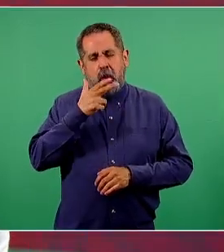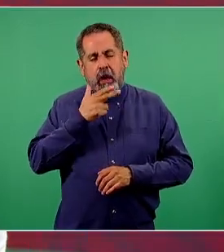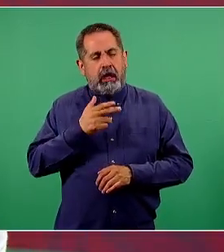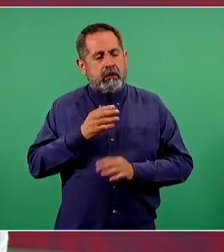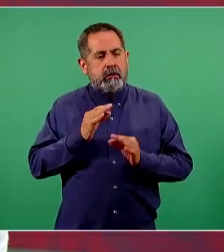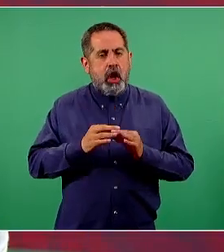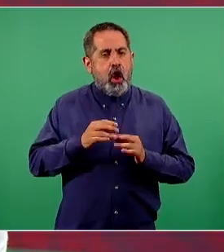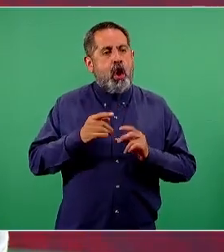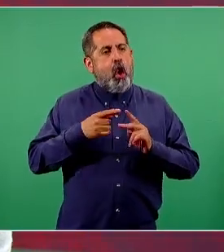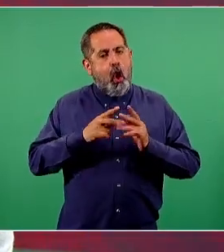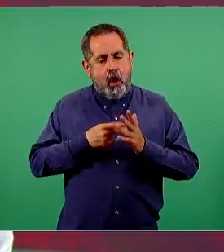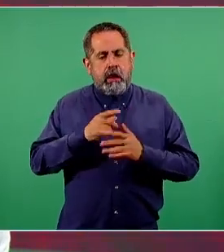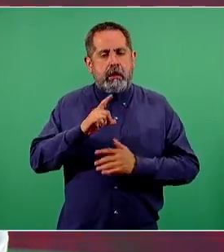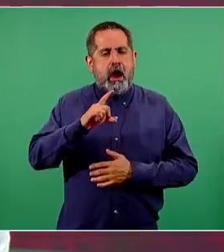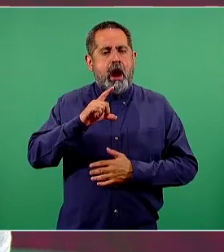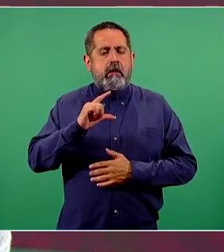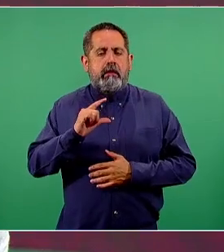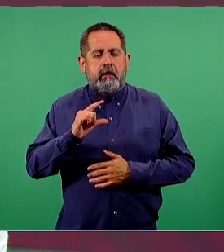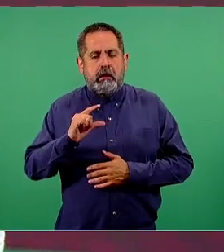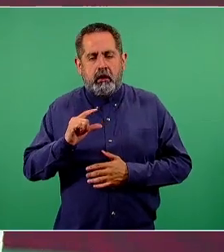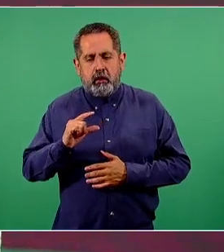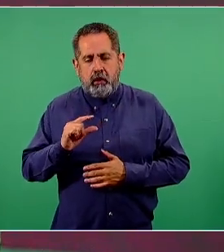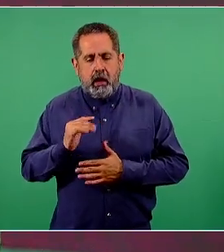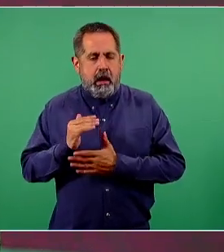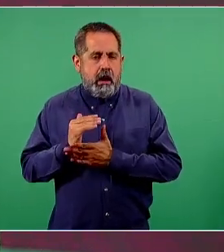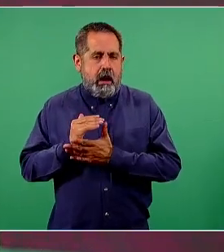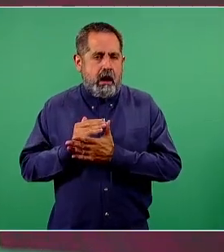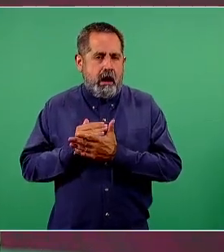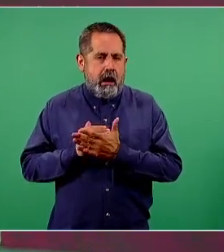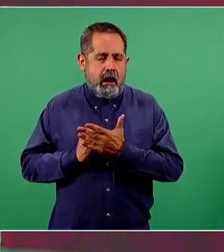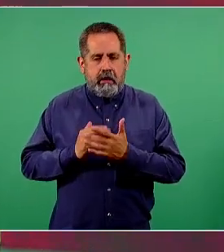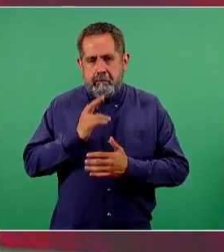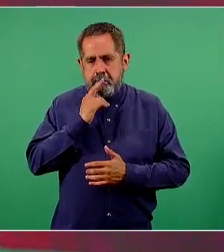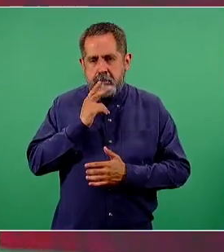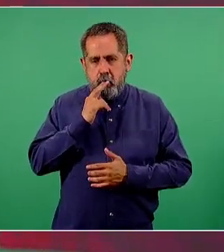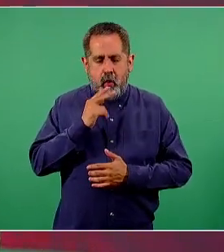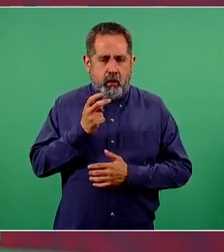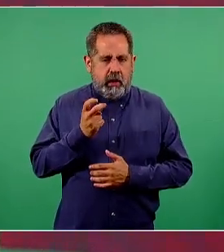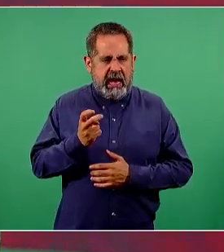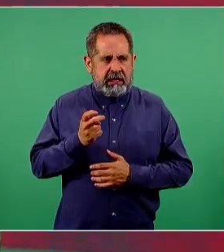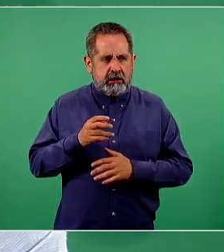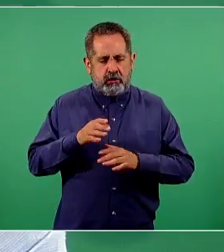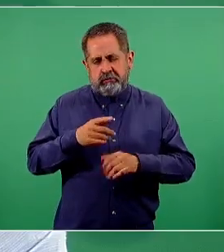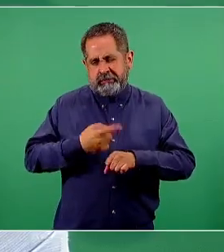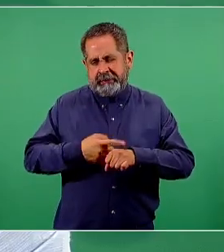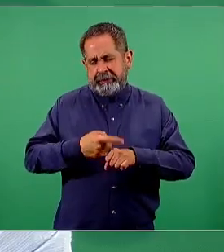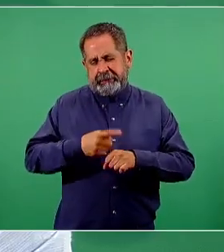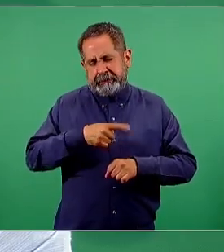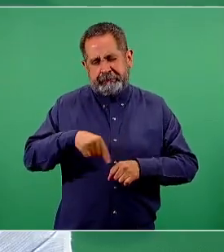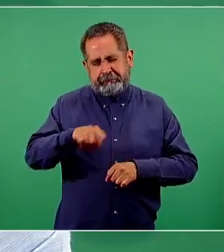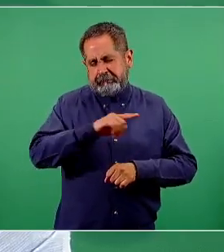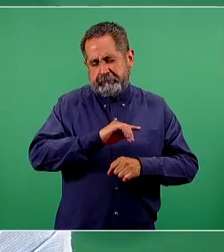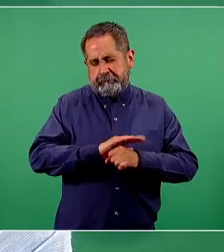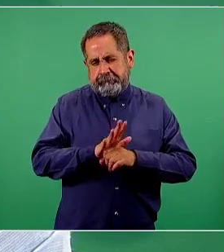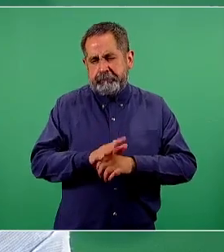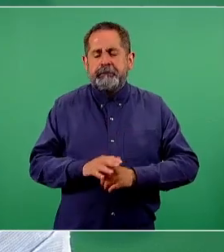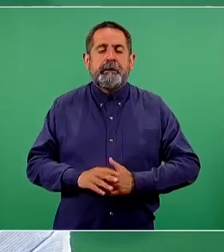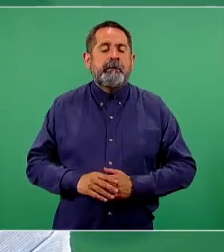en poco tiempo un cambio de tendencia, una reducción de los casos de enfermedad.